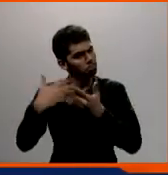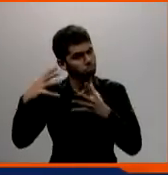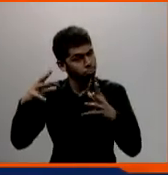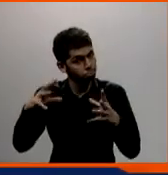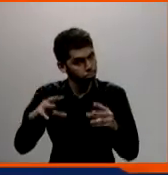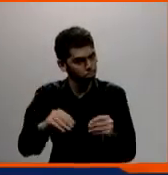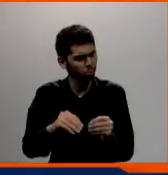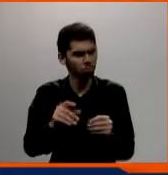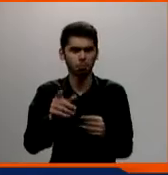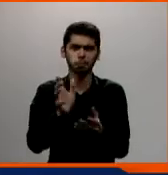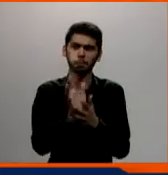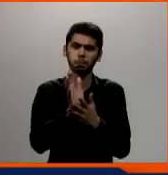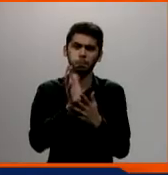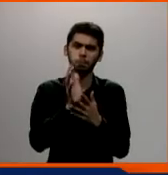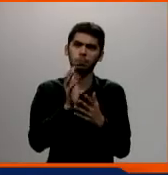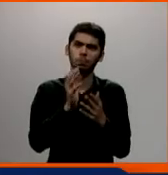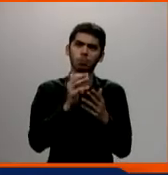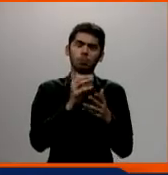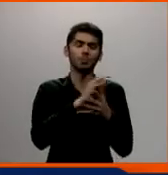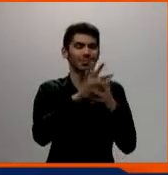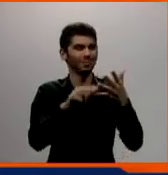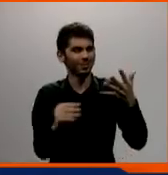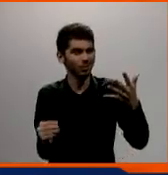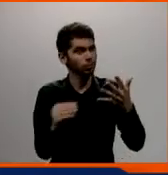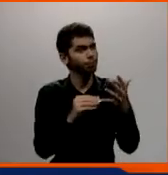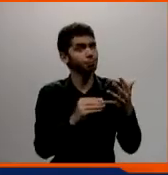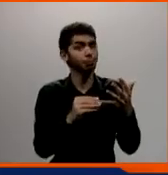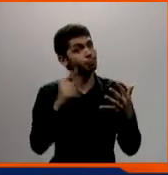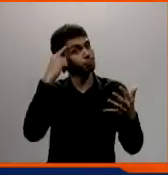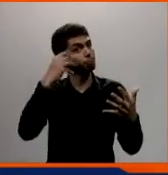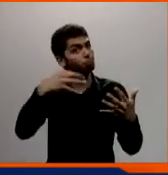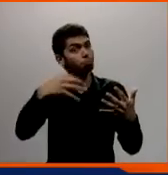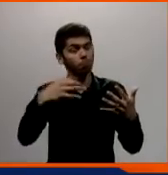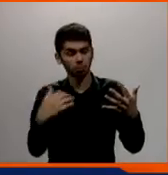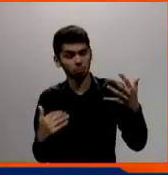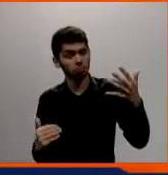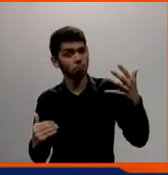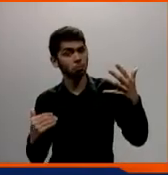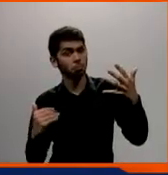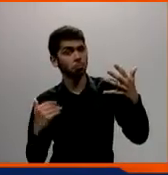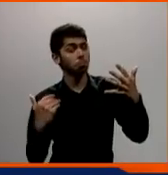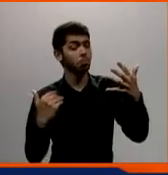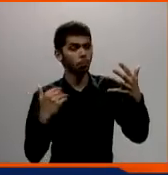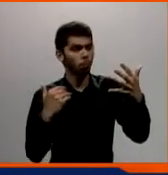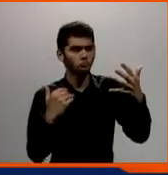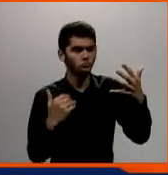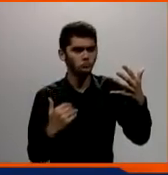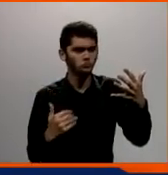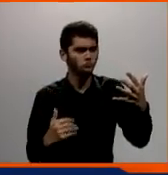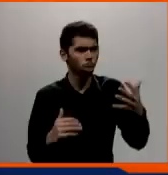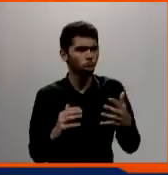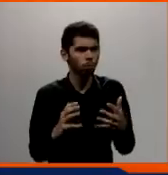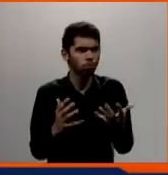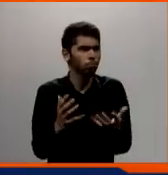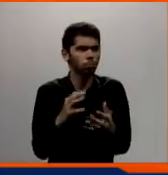denotando que era esos equipos que iba a estar en la lucha como para ascender. En algún momento se dudó de eso, pero después terminó encontrando verdaderamente un Ferro